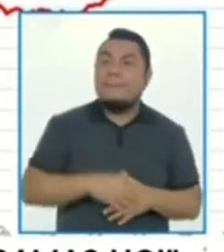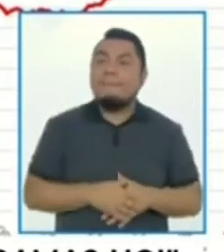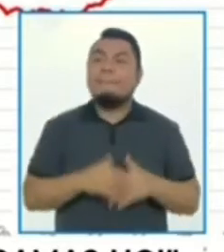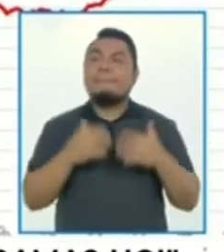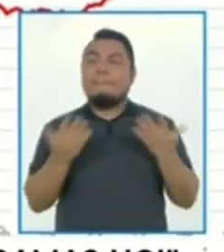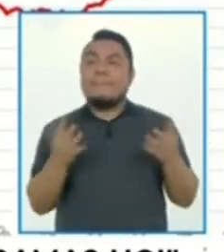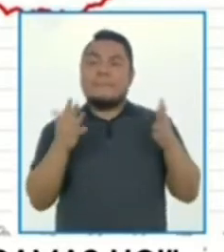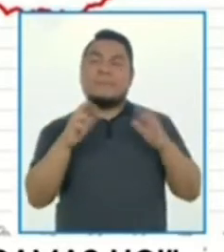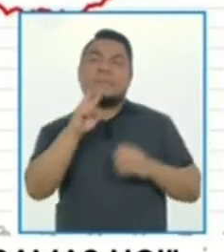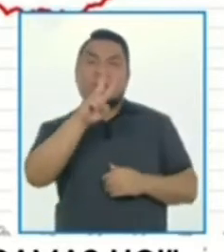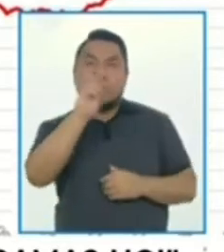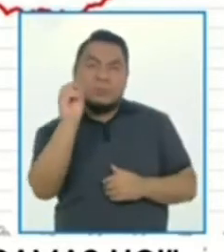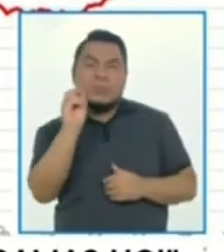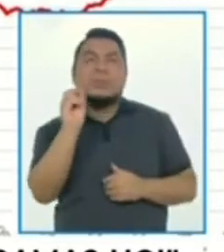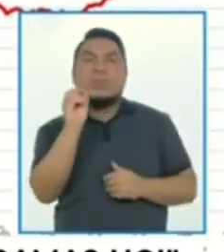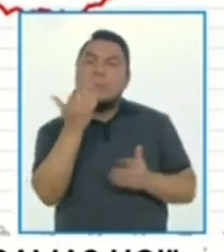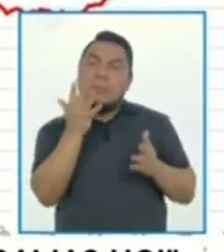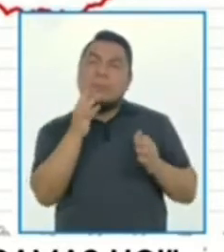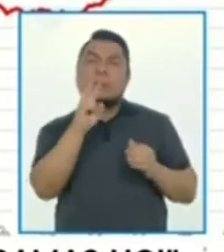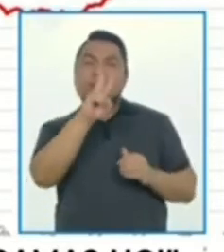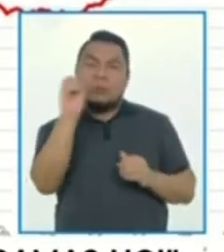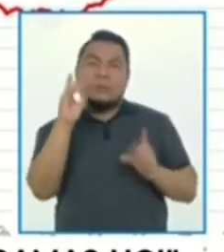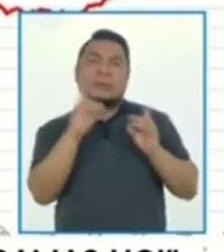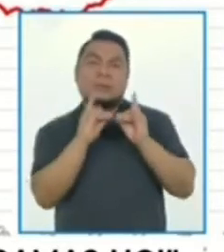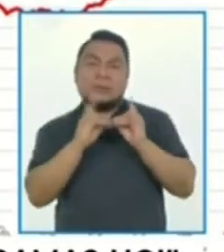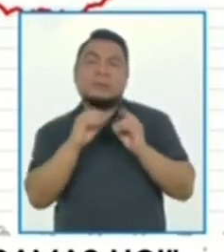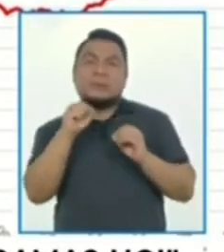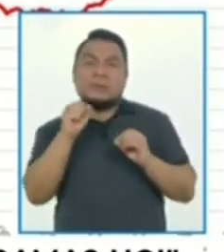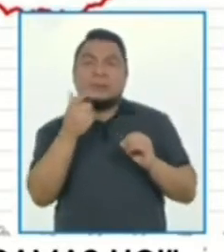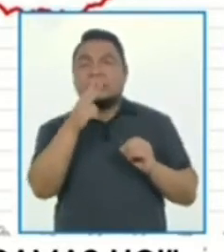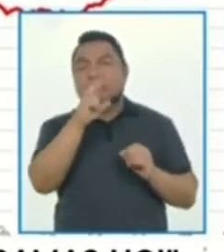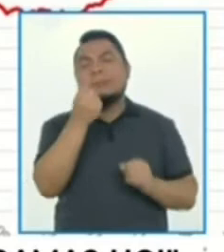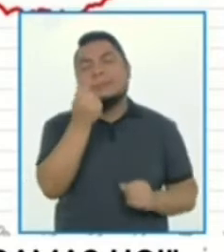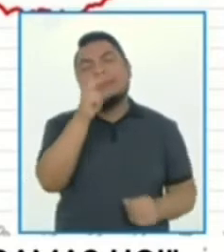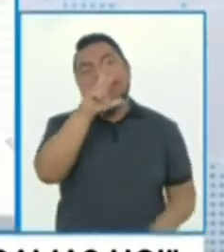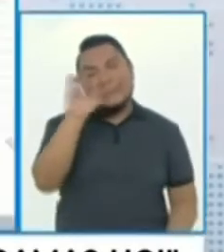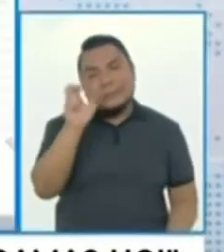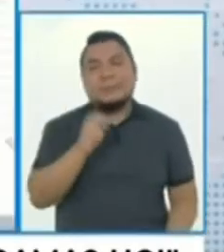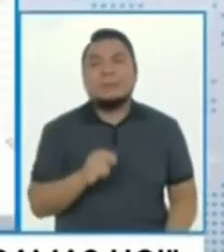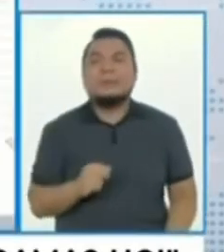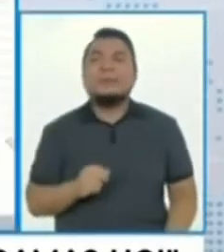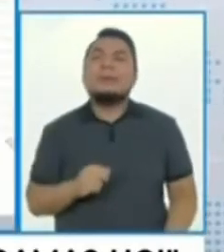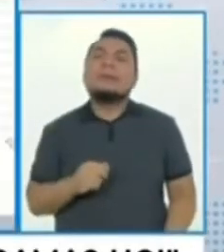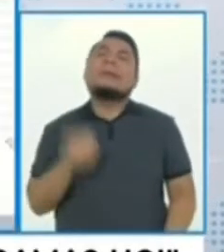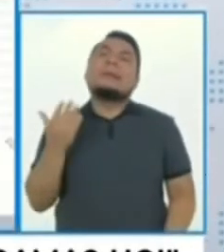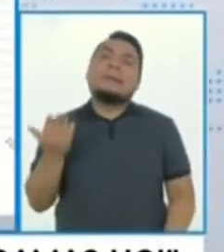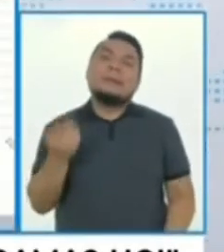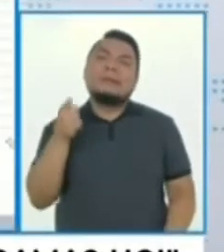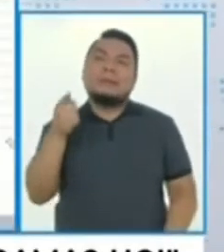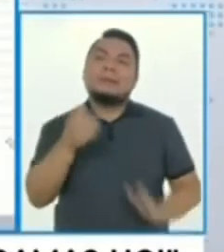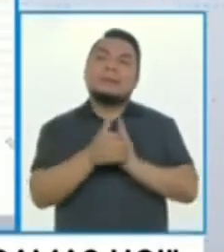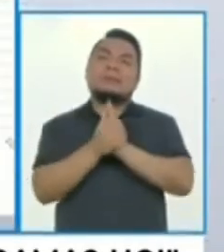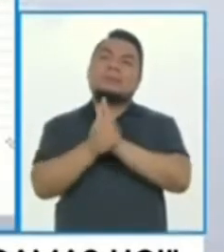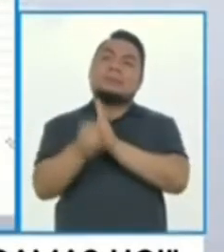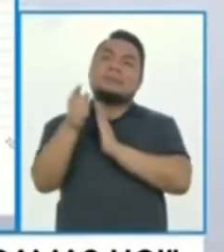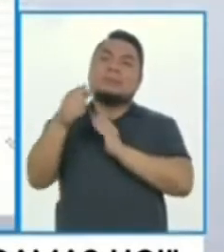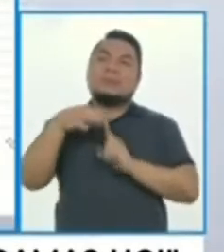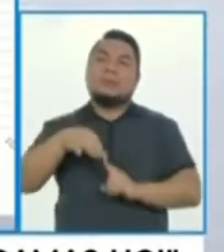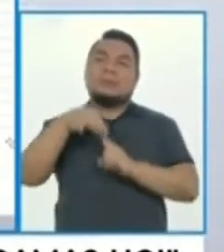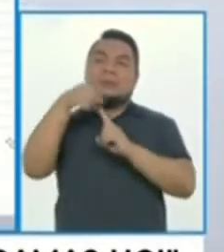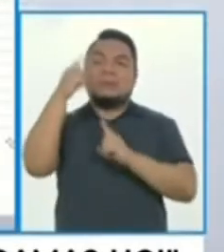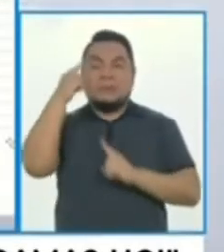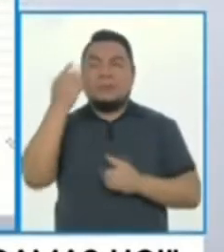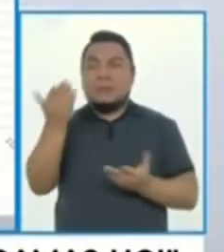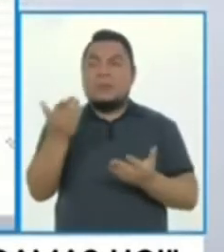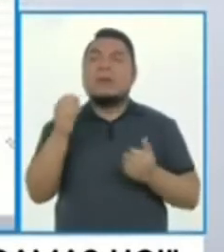Bueno, 200, casi 200 camas más, correcto. Casi 300. Bueno, no somos muy expertos en las cifras, para ello están ustedes los especialistas.